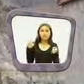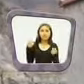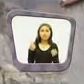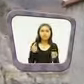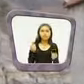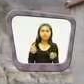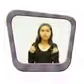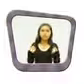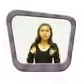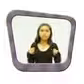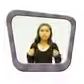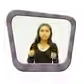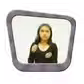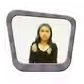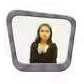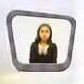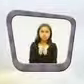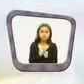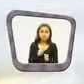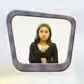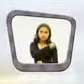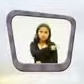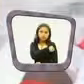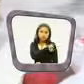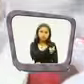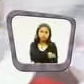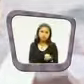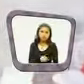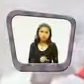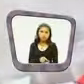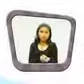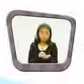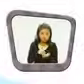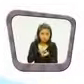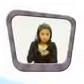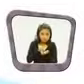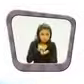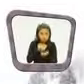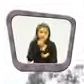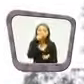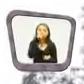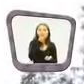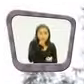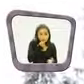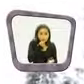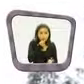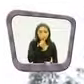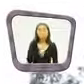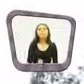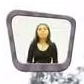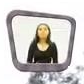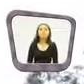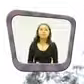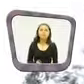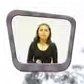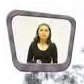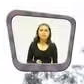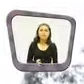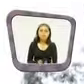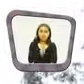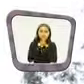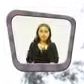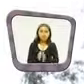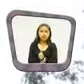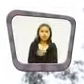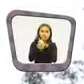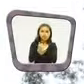tener siempre a mano una mochila con un botiquín de primeros auxilios, una linterna, un silbato para advertir el peligro o